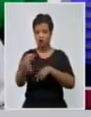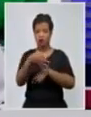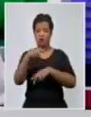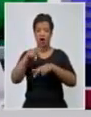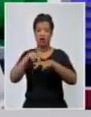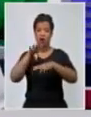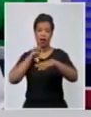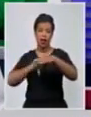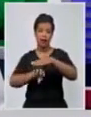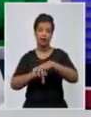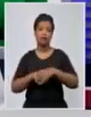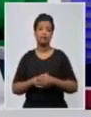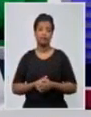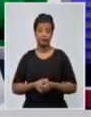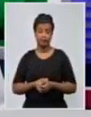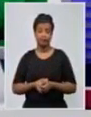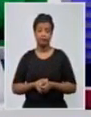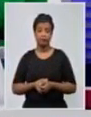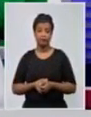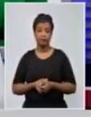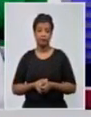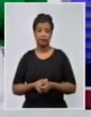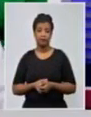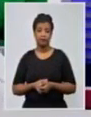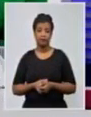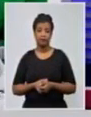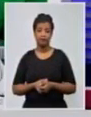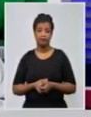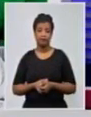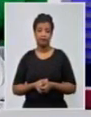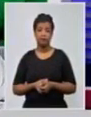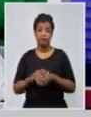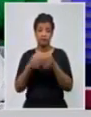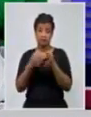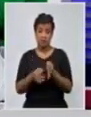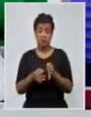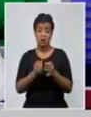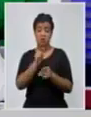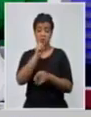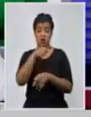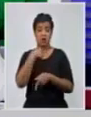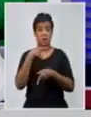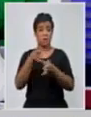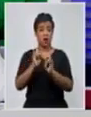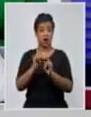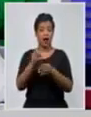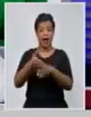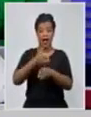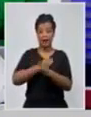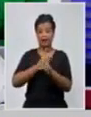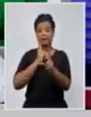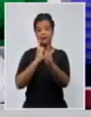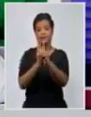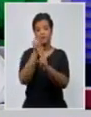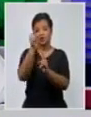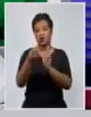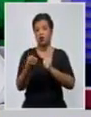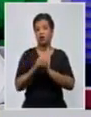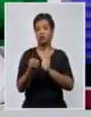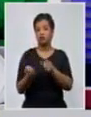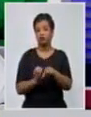Este, que tiene como elemento epidemiológico ser contacto de un caso confirmado